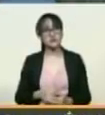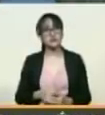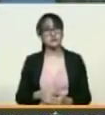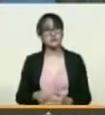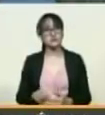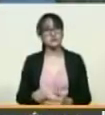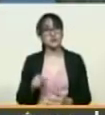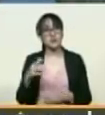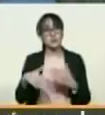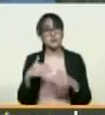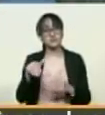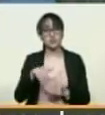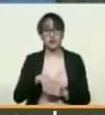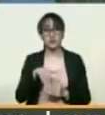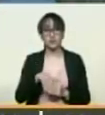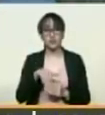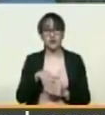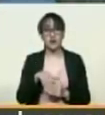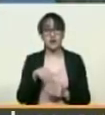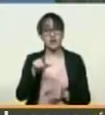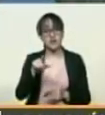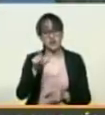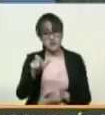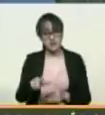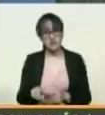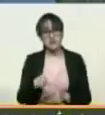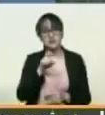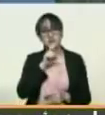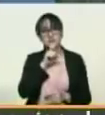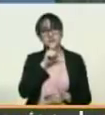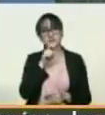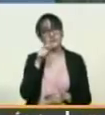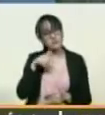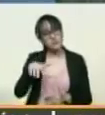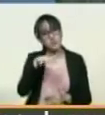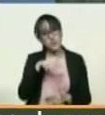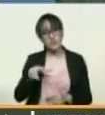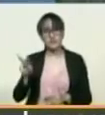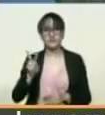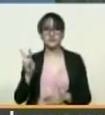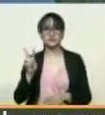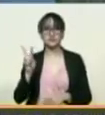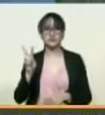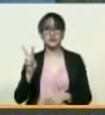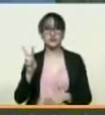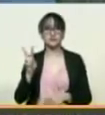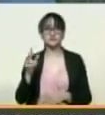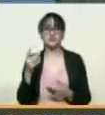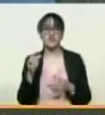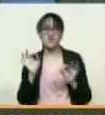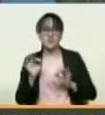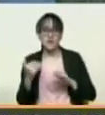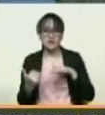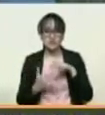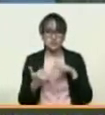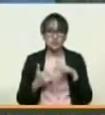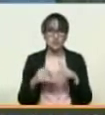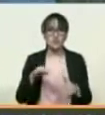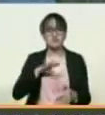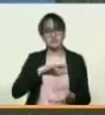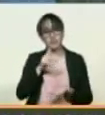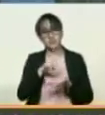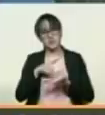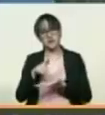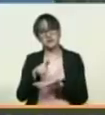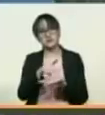ese proceso electoral, a ese presidente, debe darlo el pueblo venezolano a través de sus instituciones, a través de su